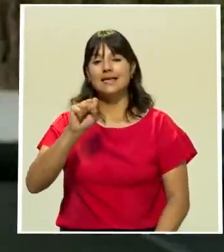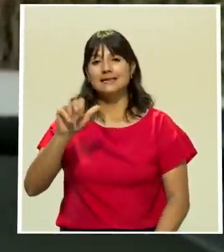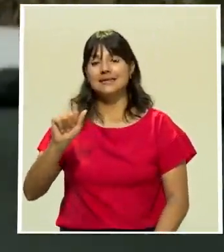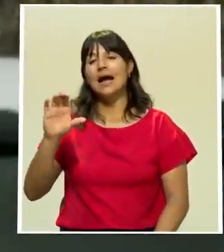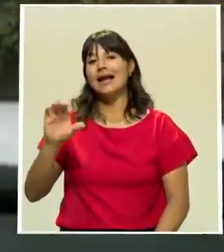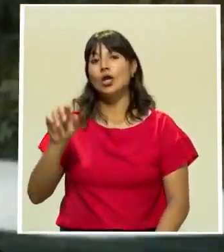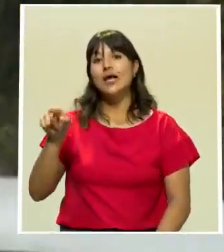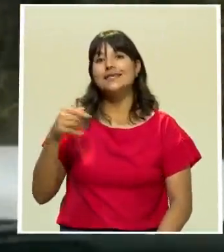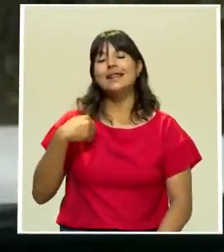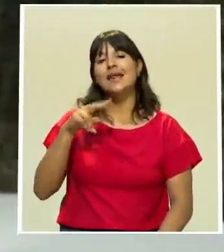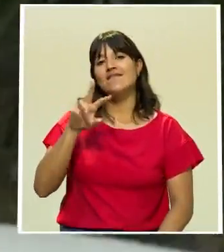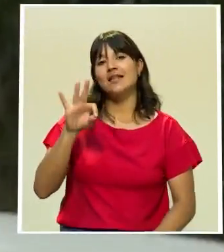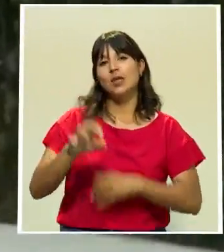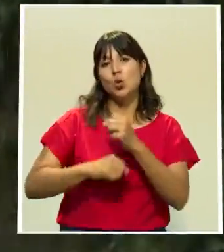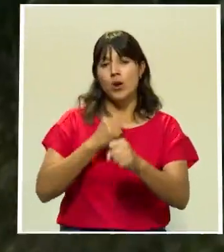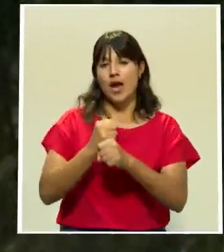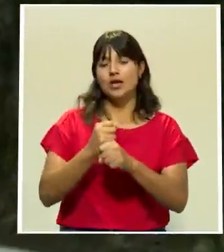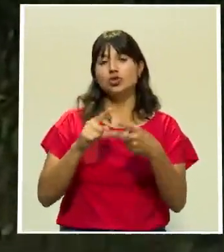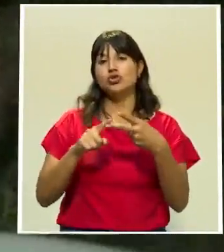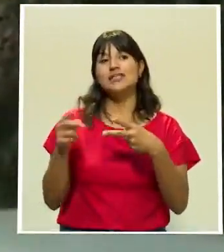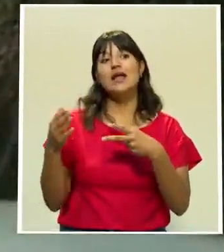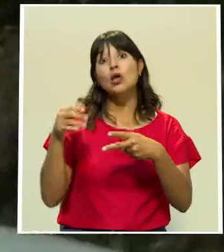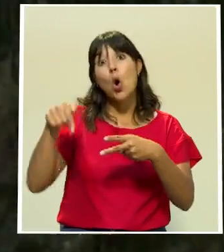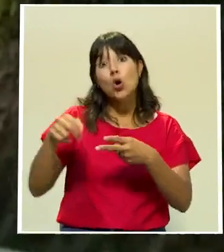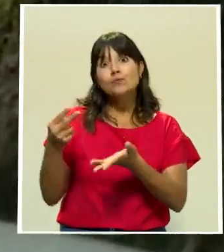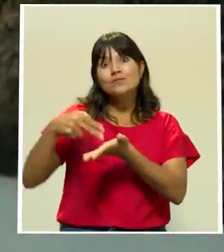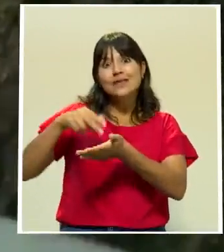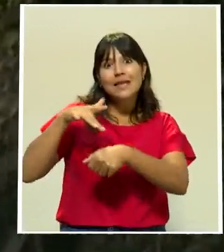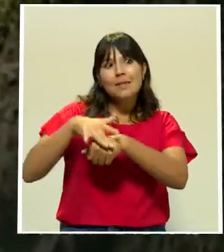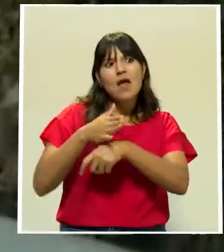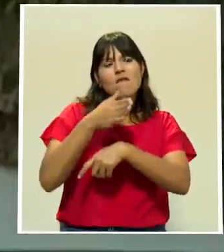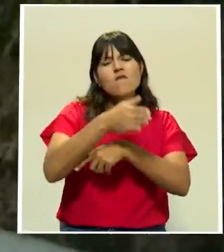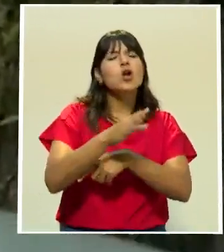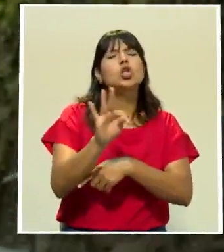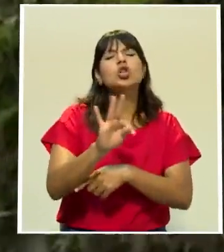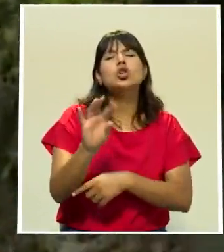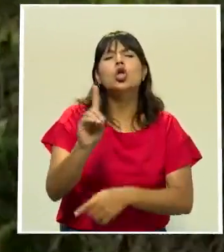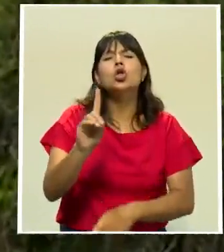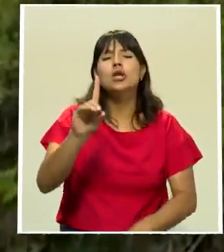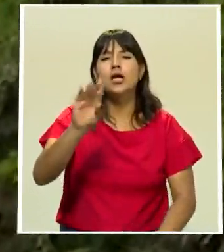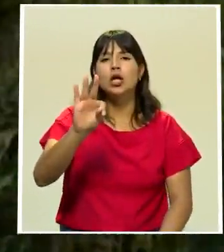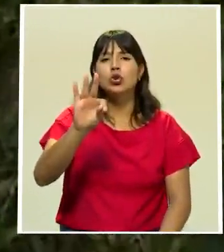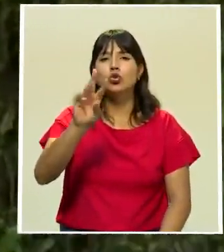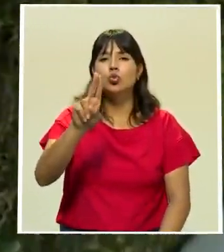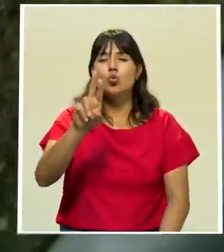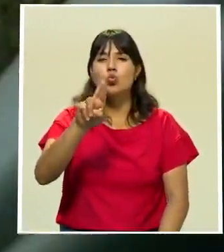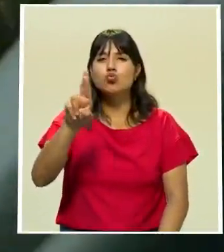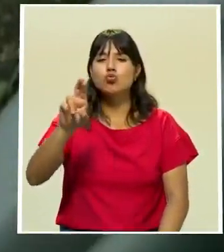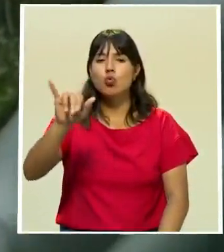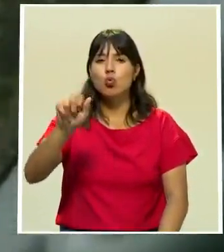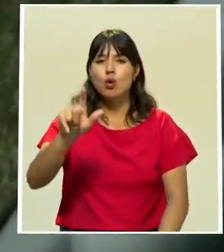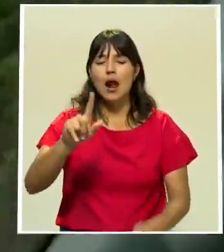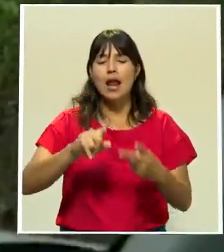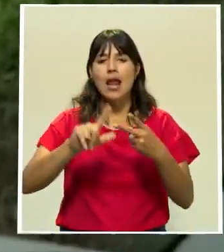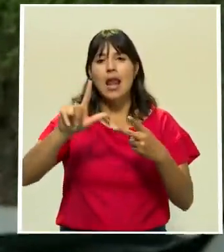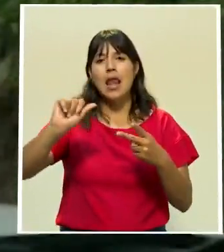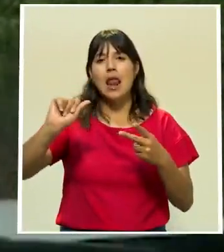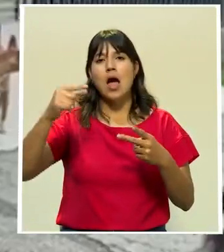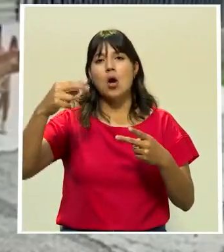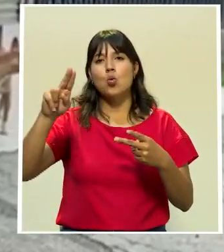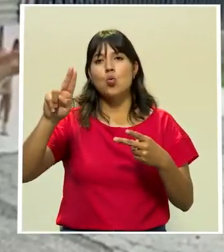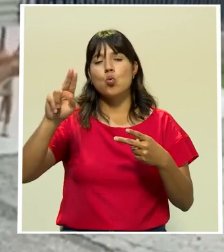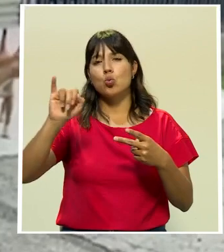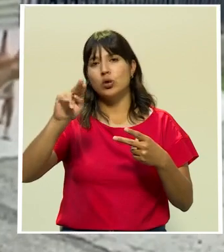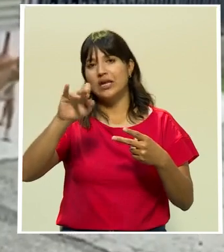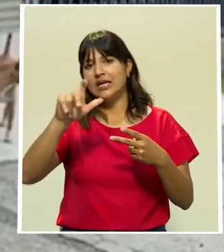este jueves muy temprano y se dispusieron a visitar las comunidades de Turrujal, Lagunilla, Sanillas y Las Limas de